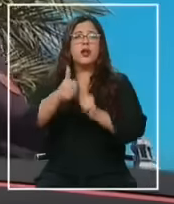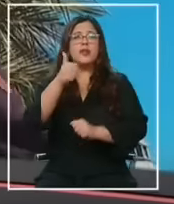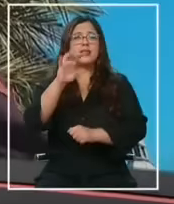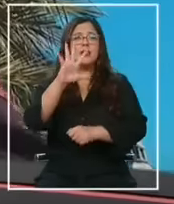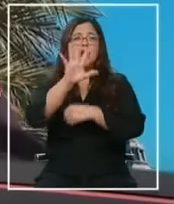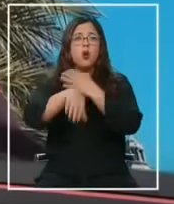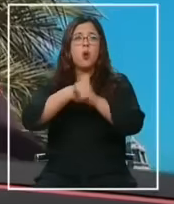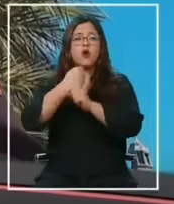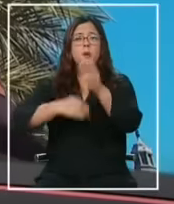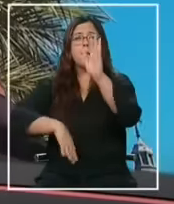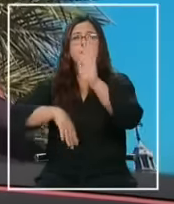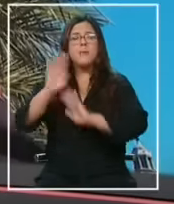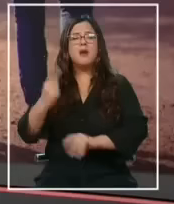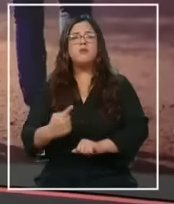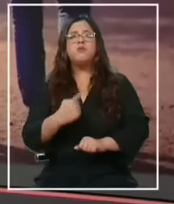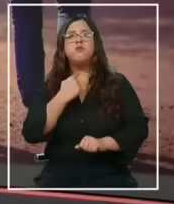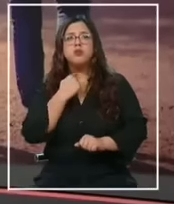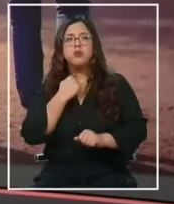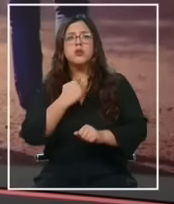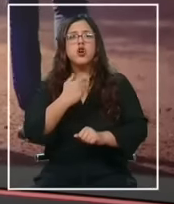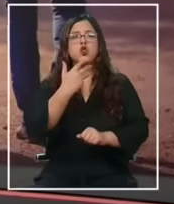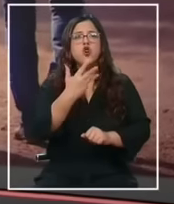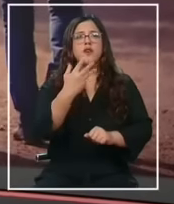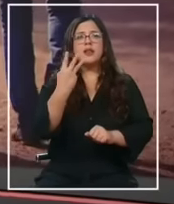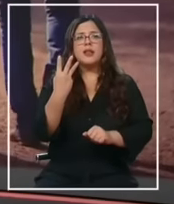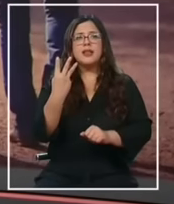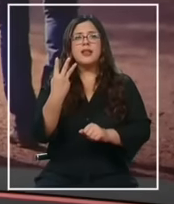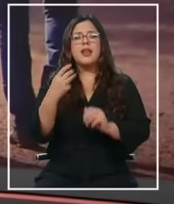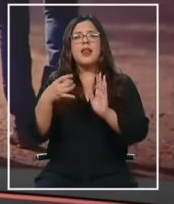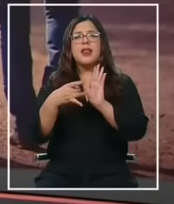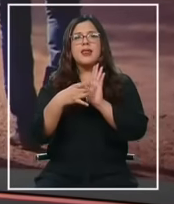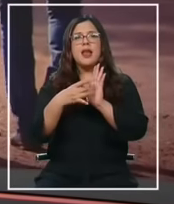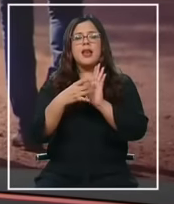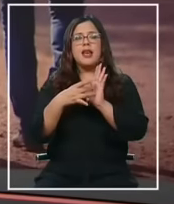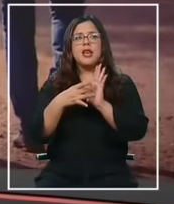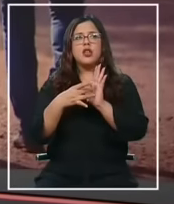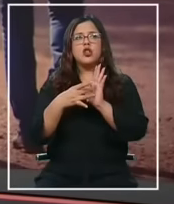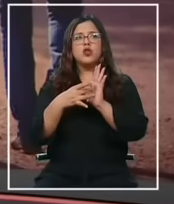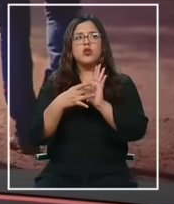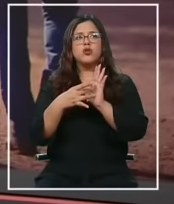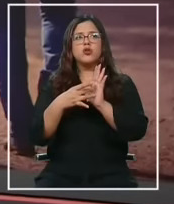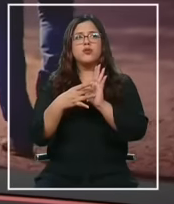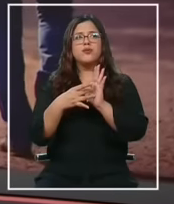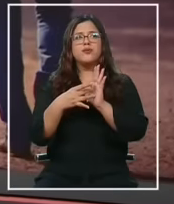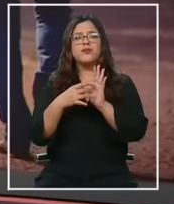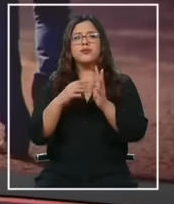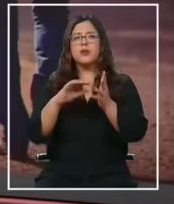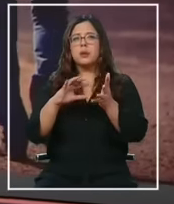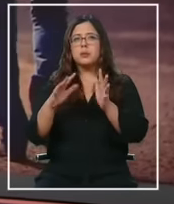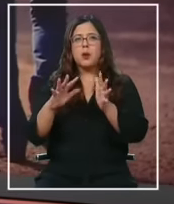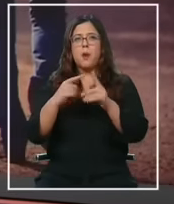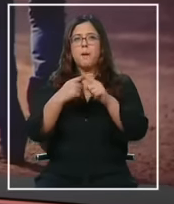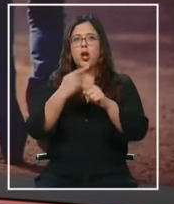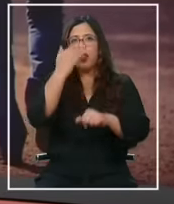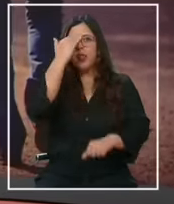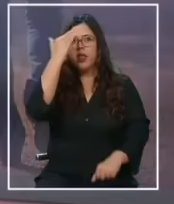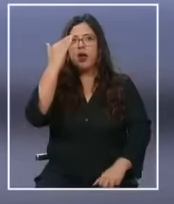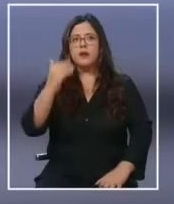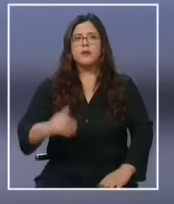65 años o más fueron víctimas de 93 delitos de mayor connotación en promedio al día.